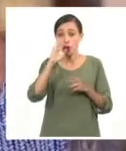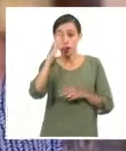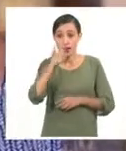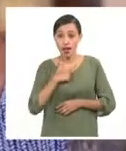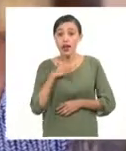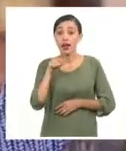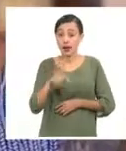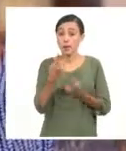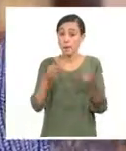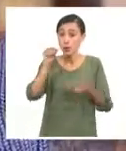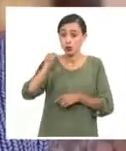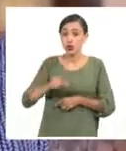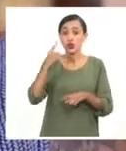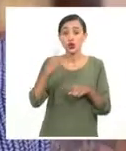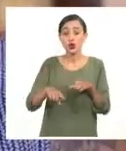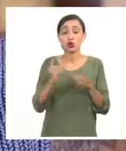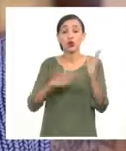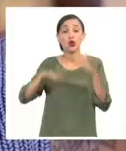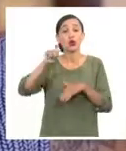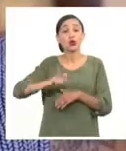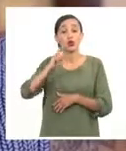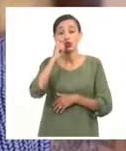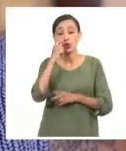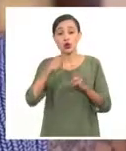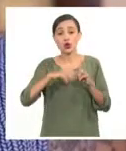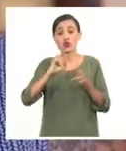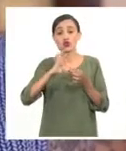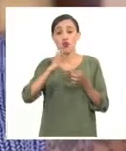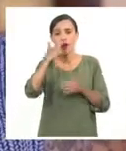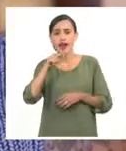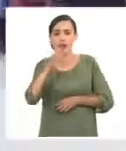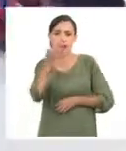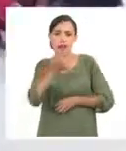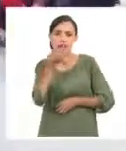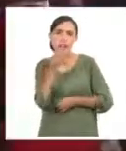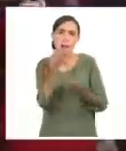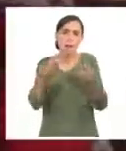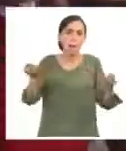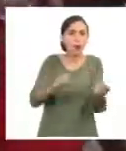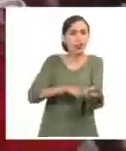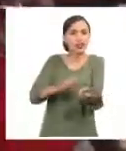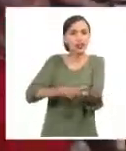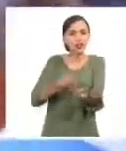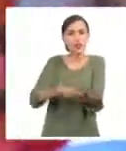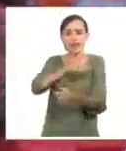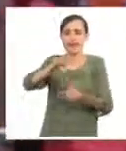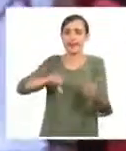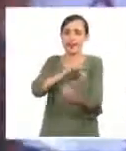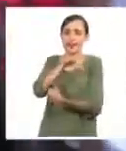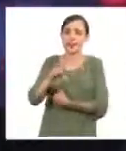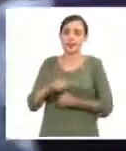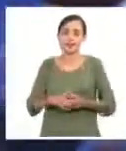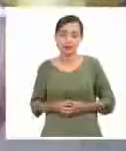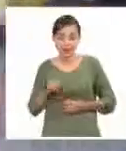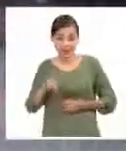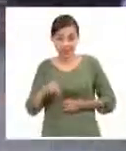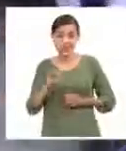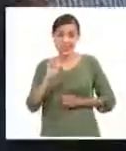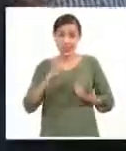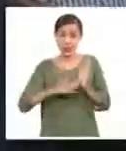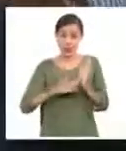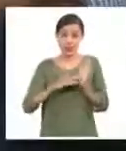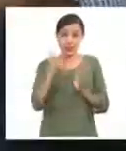el doctor Carlos Yoga, quienes van a estarnos hablando sobre la música tradicional caribeña. El séptimo mes del año es un desafío